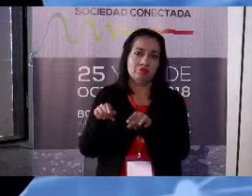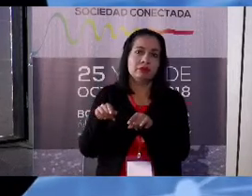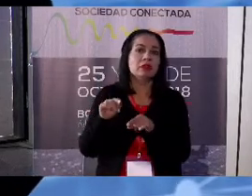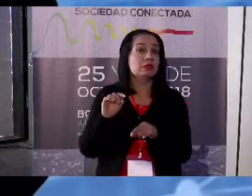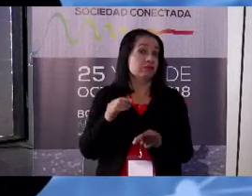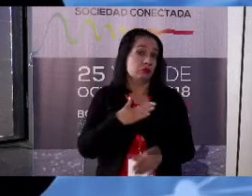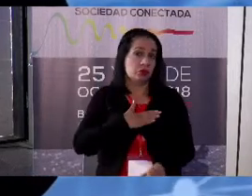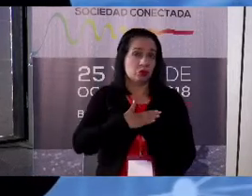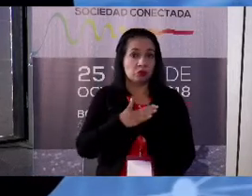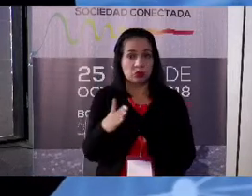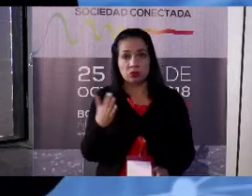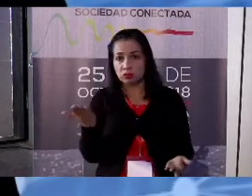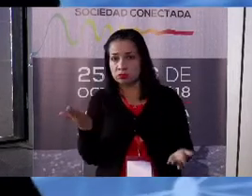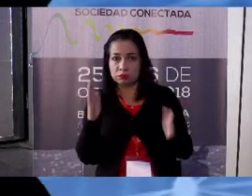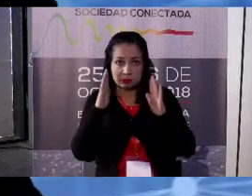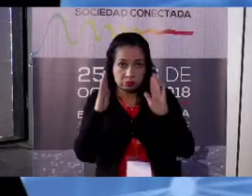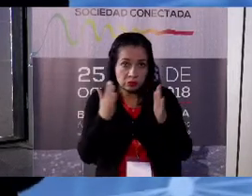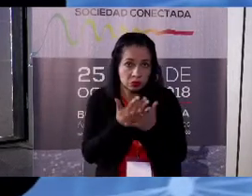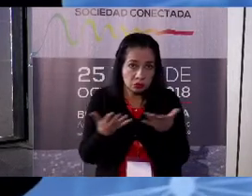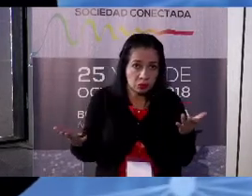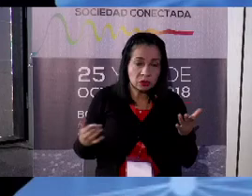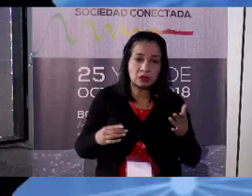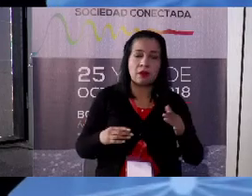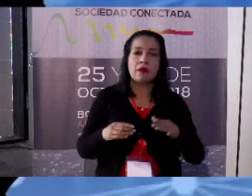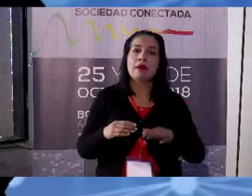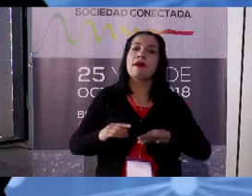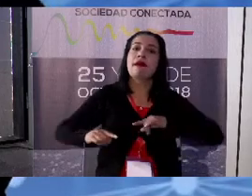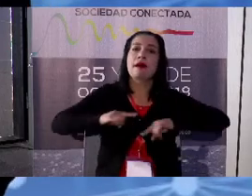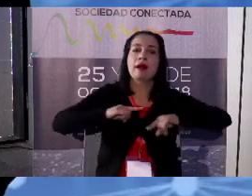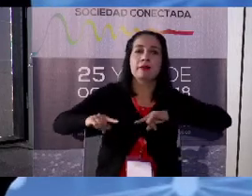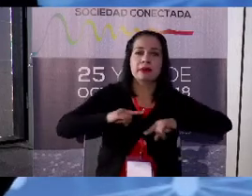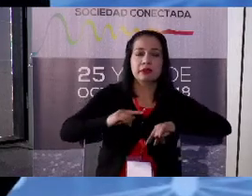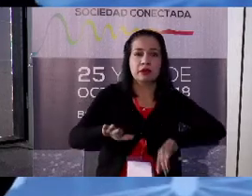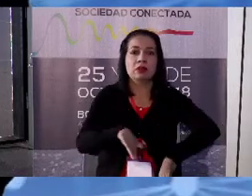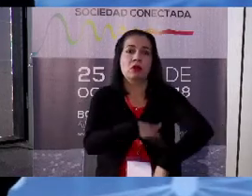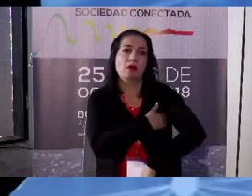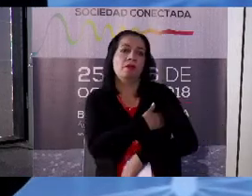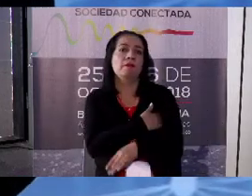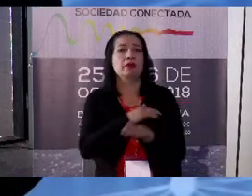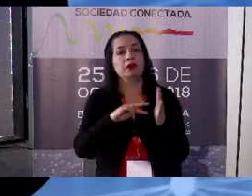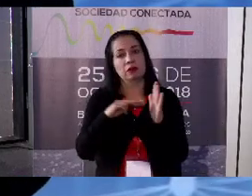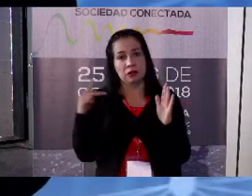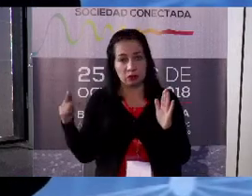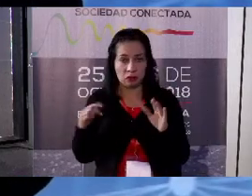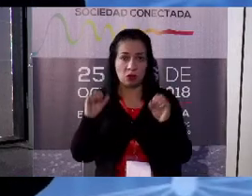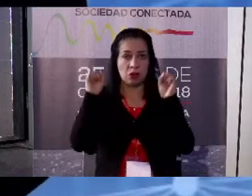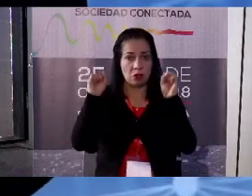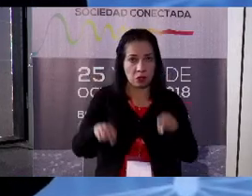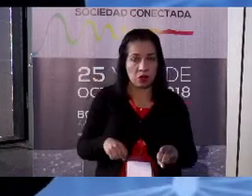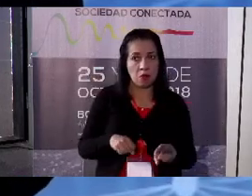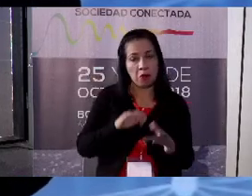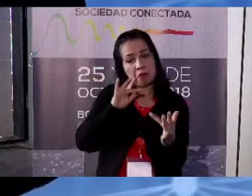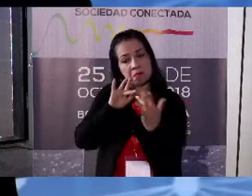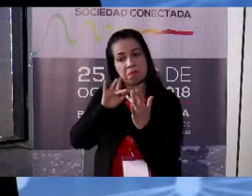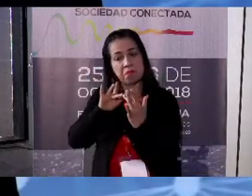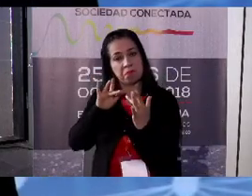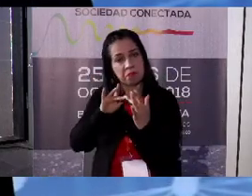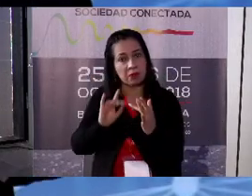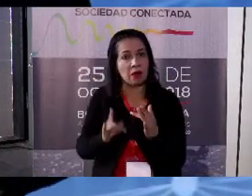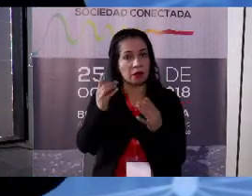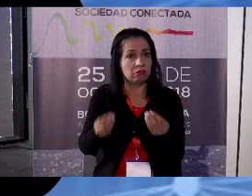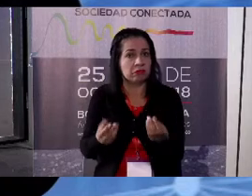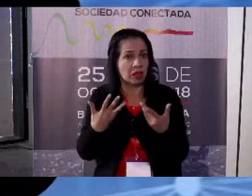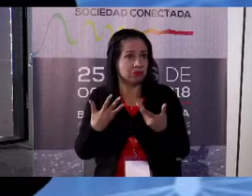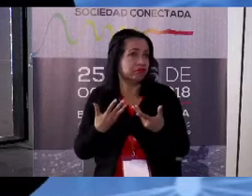ustedes a través de la Administración a través del mintic pueden contactarnos para recibir eh esquemas de